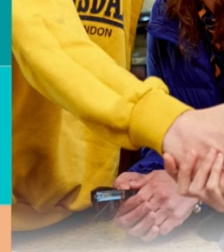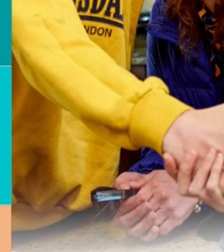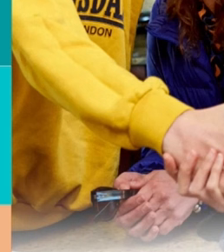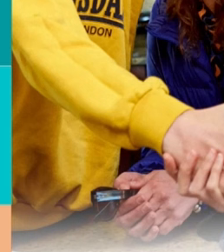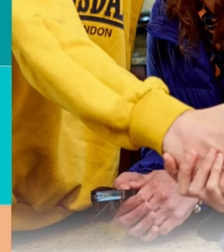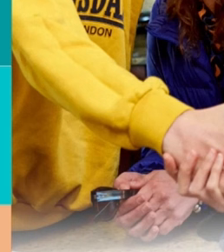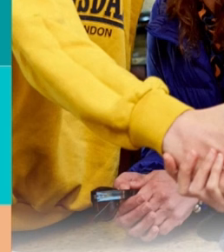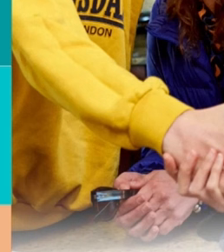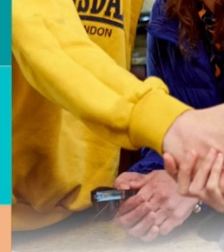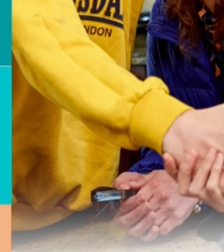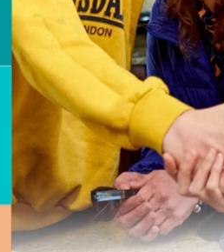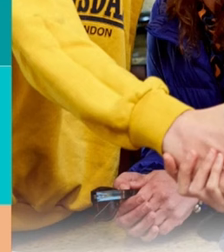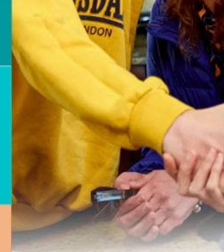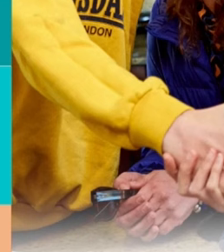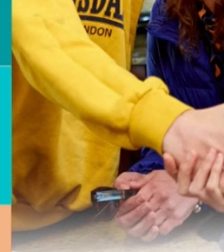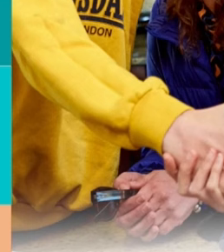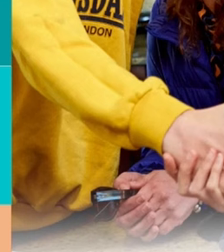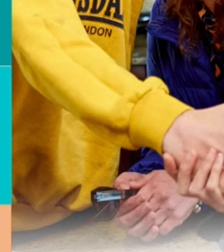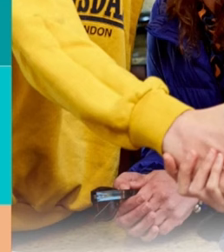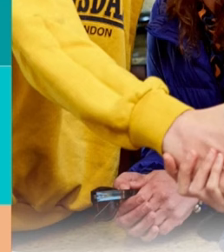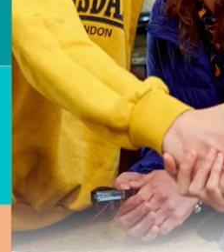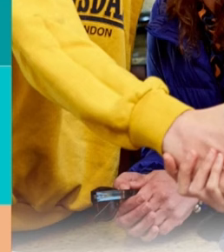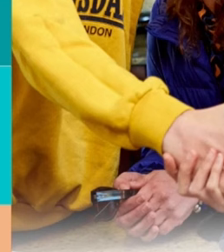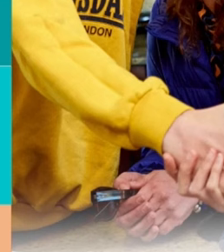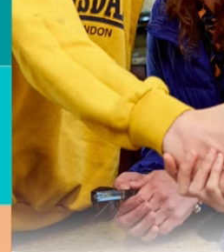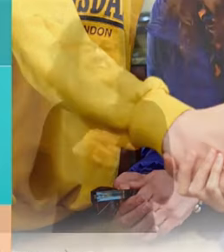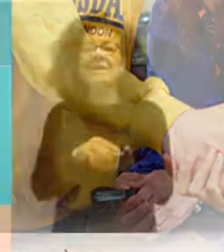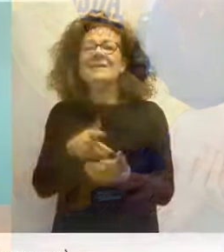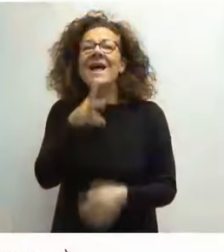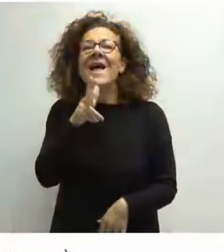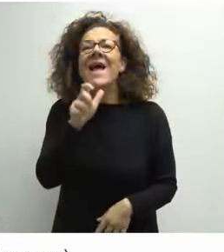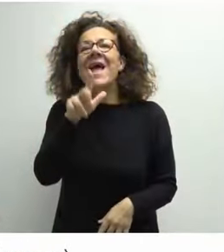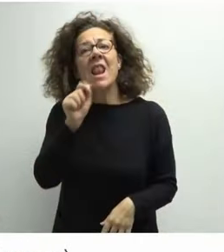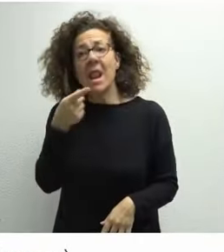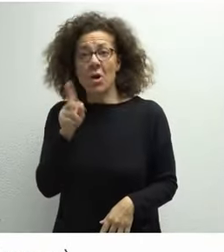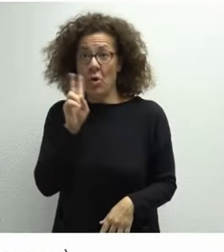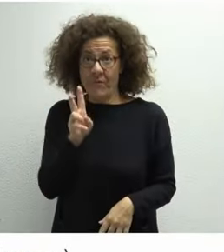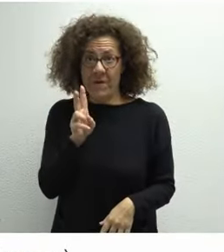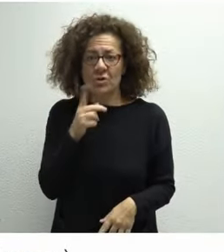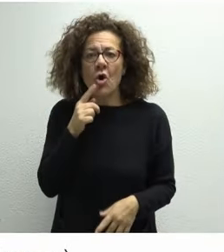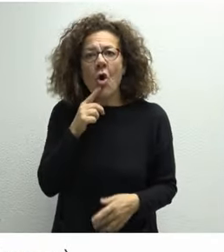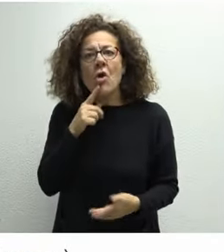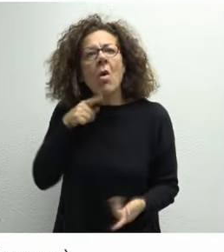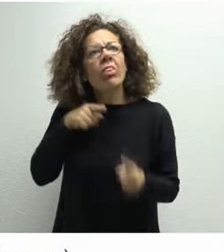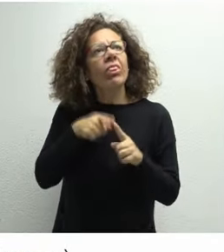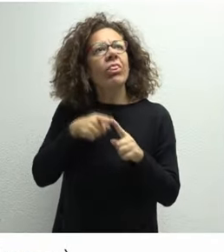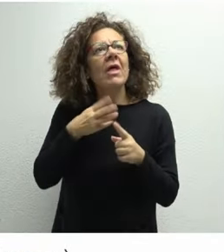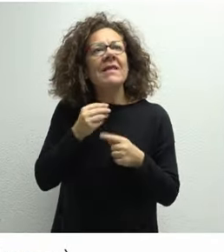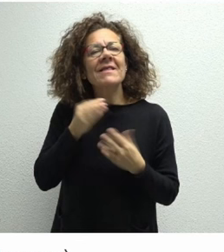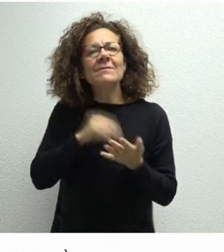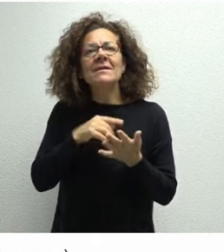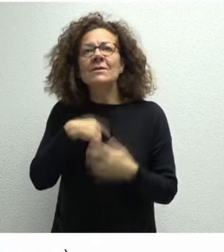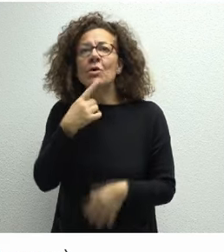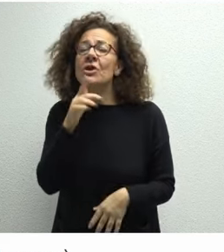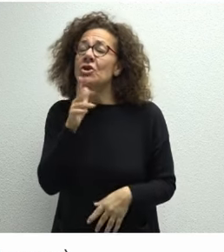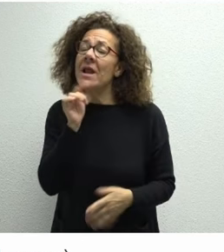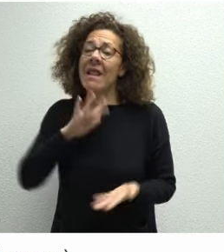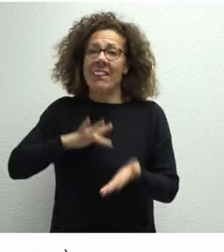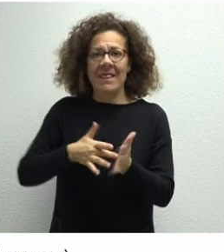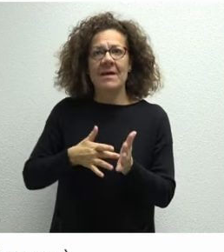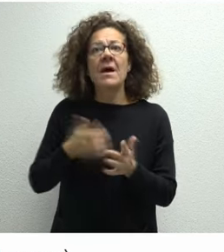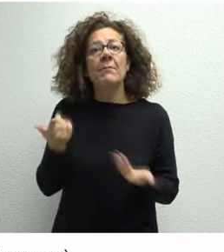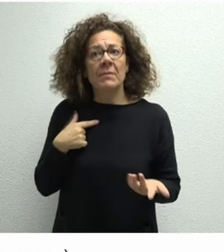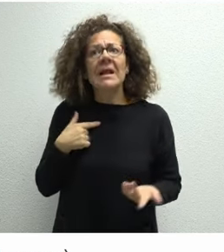bueno Muchas gracias decía El doctor no que no vemos muchas elenas que te vamos a gastar el nombre hoy en todos los servicios Pero bueno yo creo que sí que están ahí Solo que